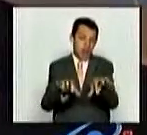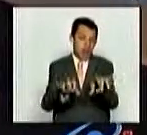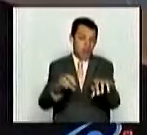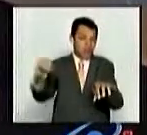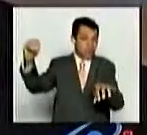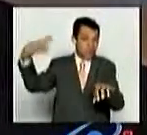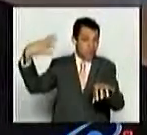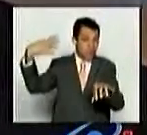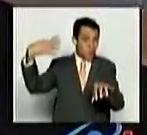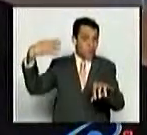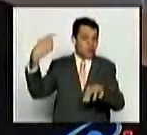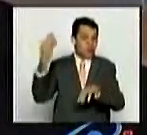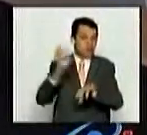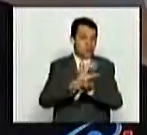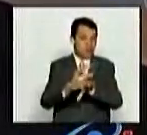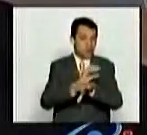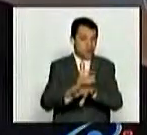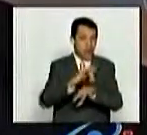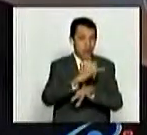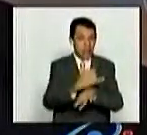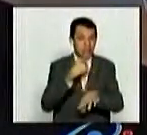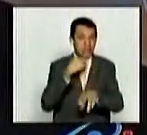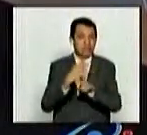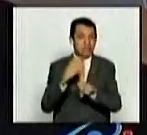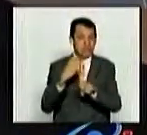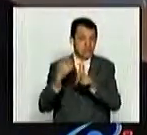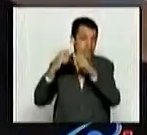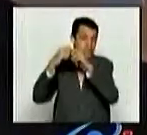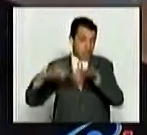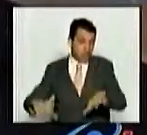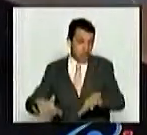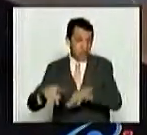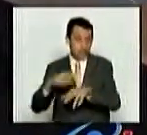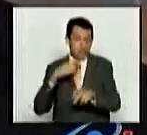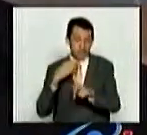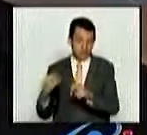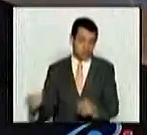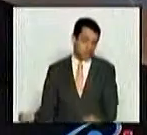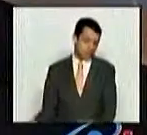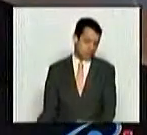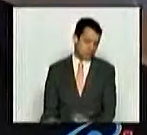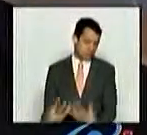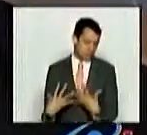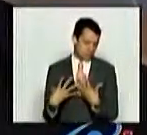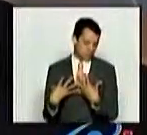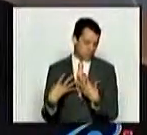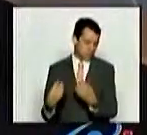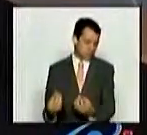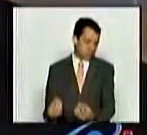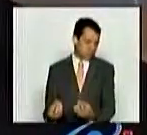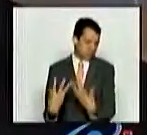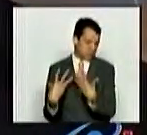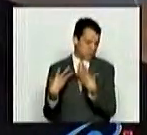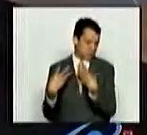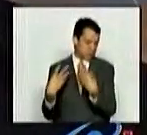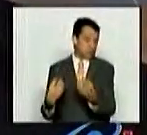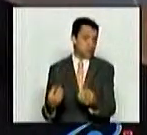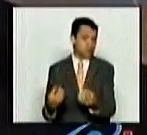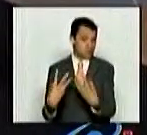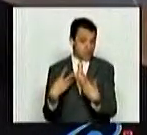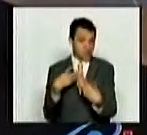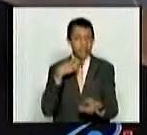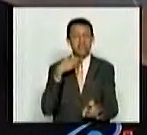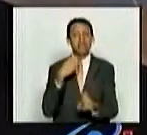que escribimos en el libro Construye vida en tu hábitat, el buen vivir, un libro de contaminación electromagnética. Ustedes van a